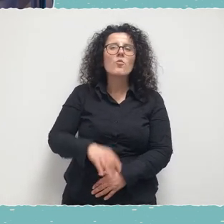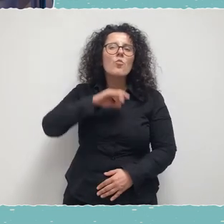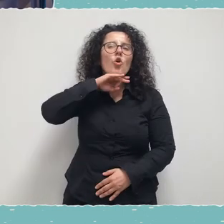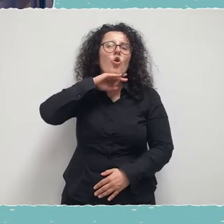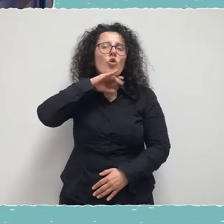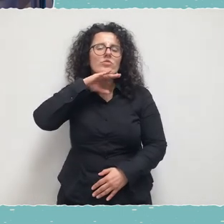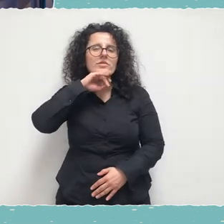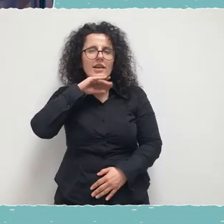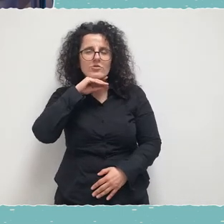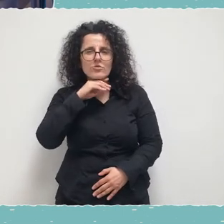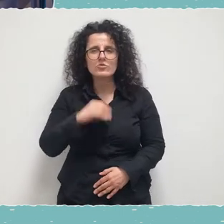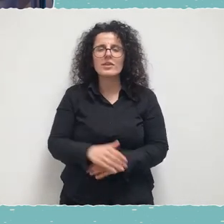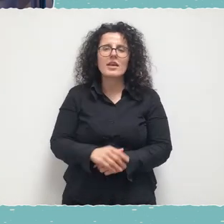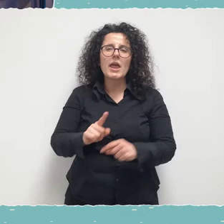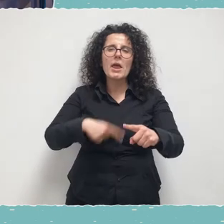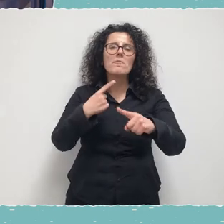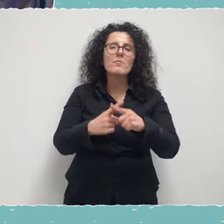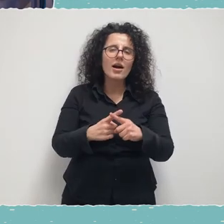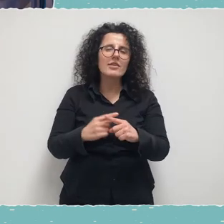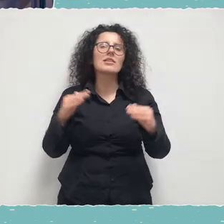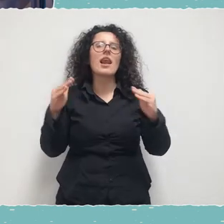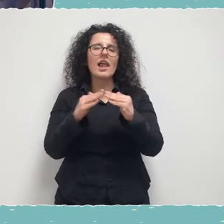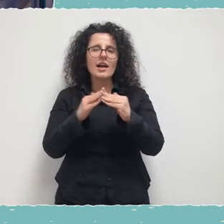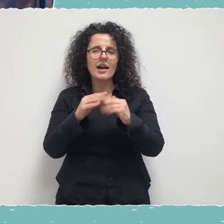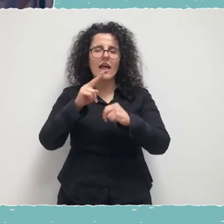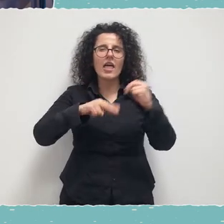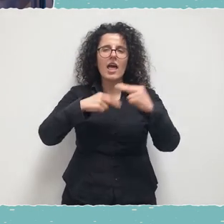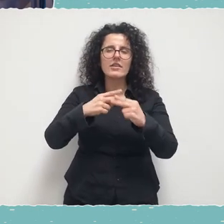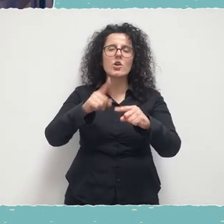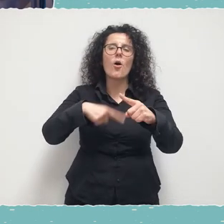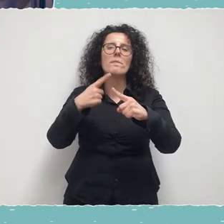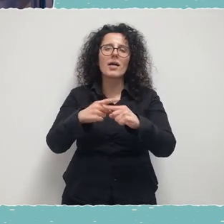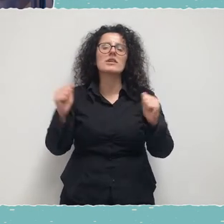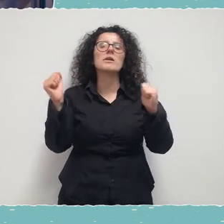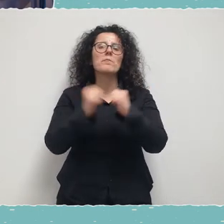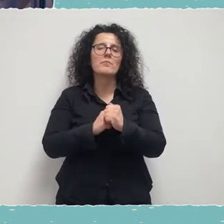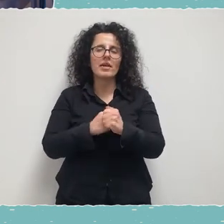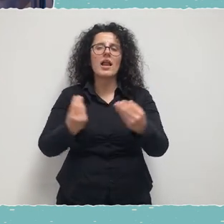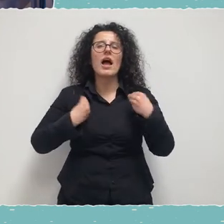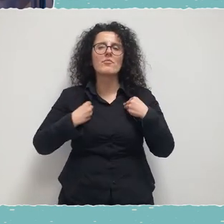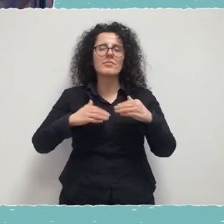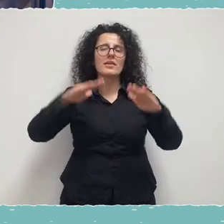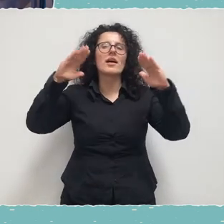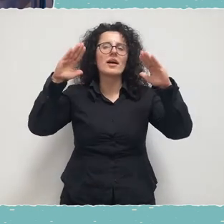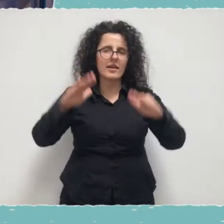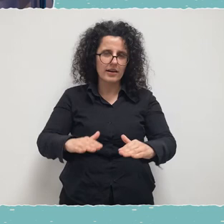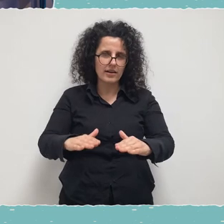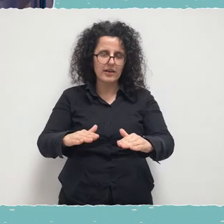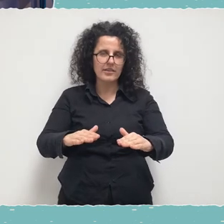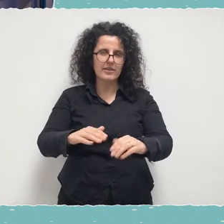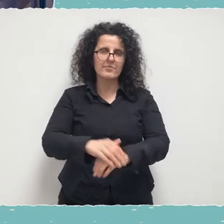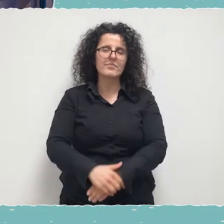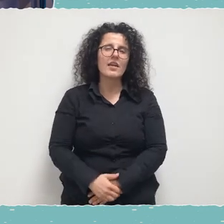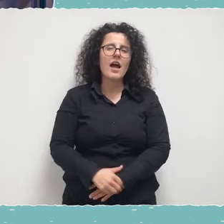os tres porquiños, felices e contentos, decidiron quedar a vivir na casa